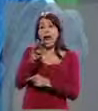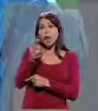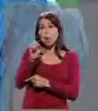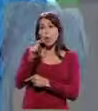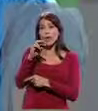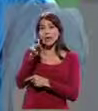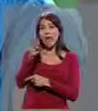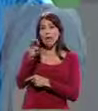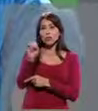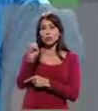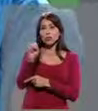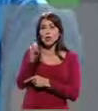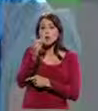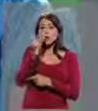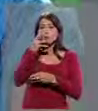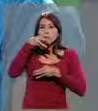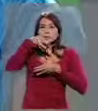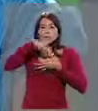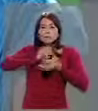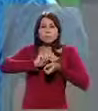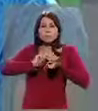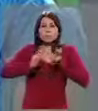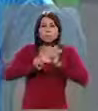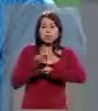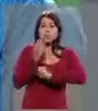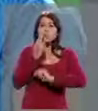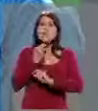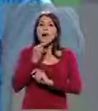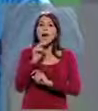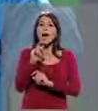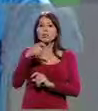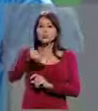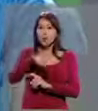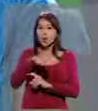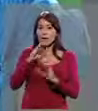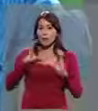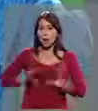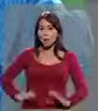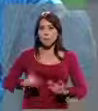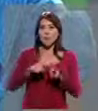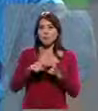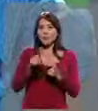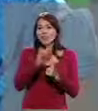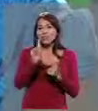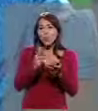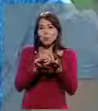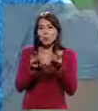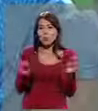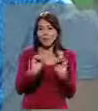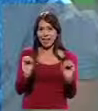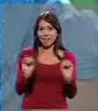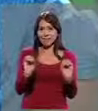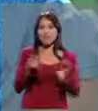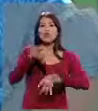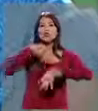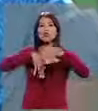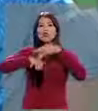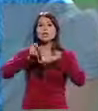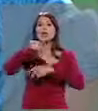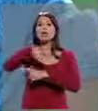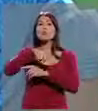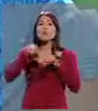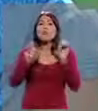en azúcar de dentro del cuerpo entonces quitar el azúcar no soluciona nada ahora el los sustitutos pueden utilizarse